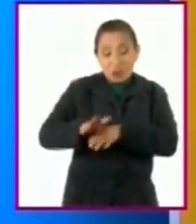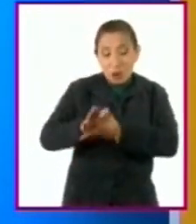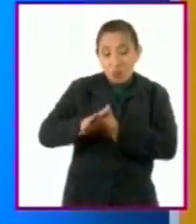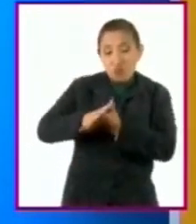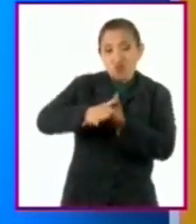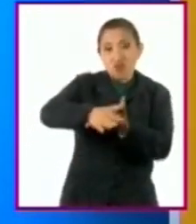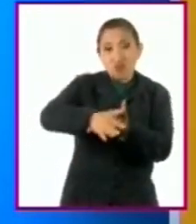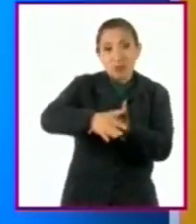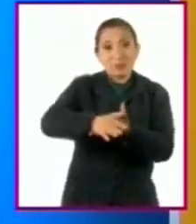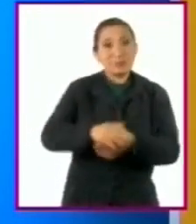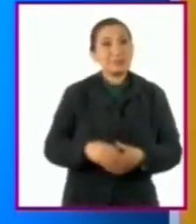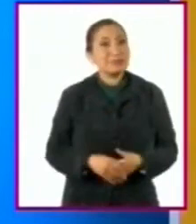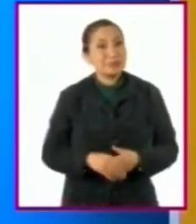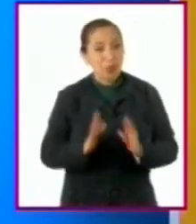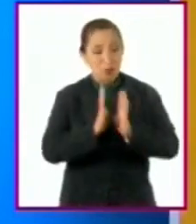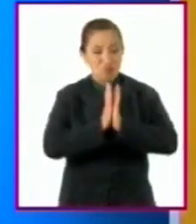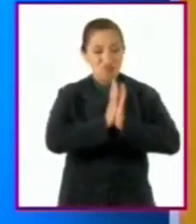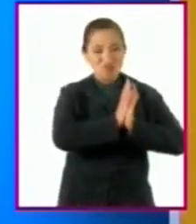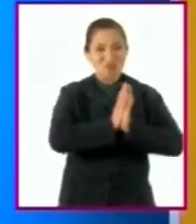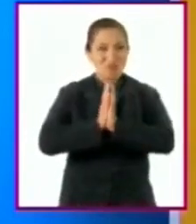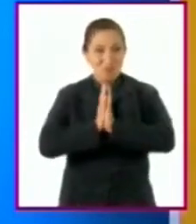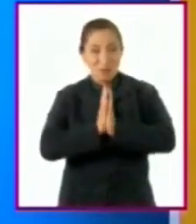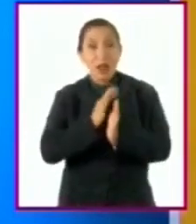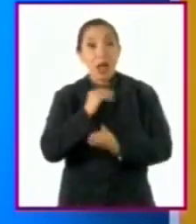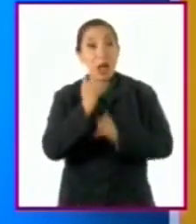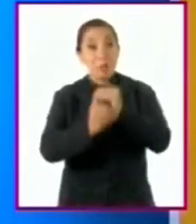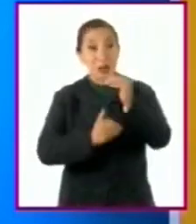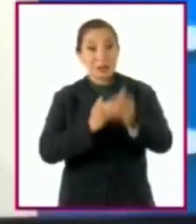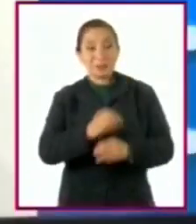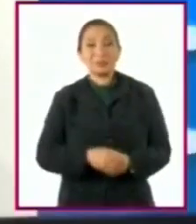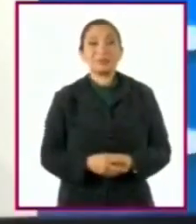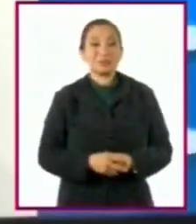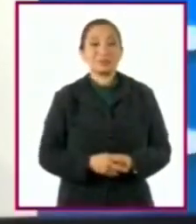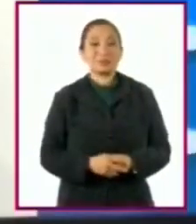pie hacia adelante. Gracias a ello, avanzas.